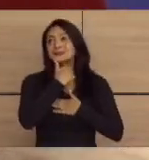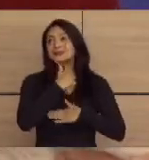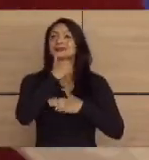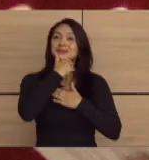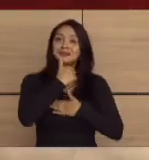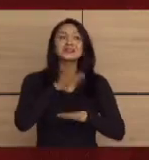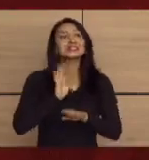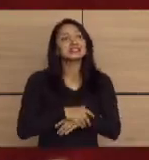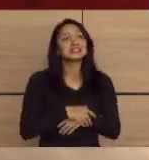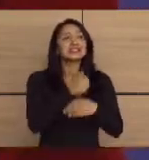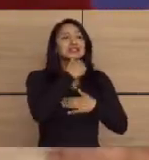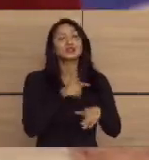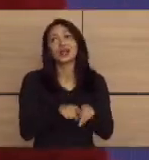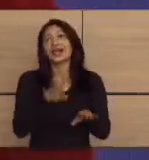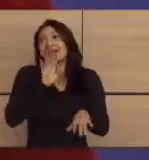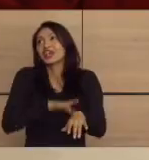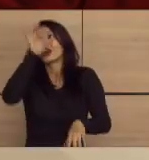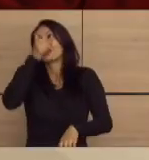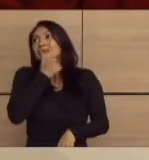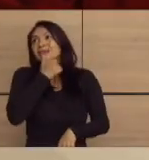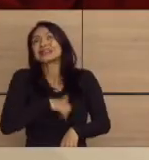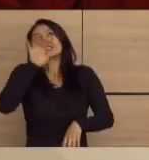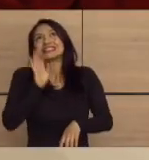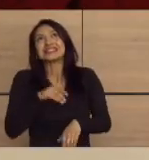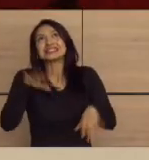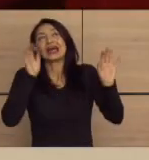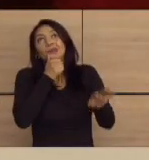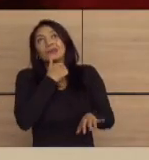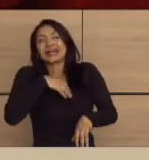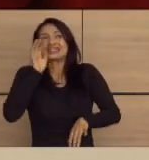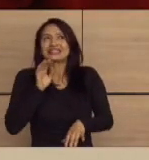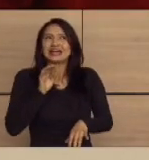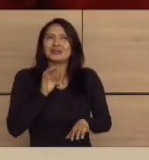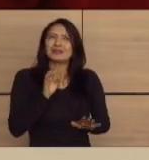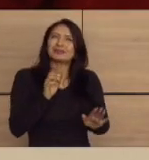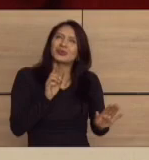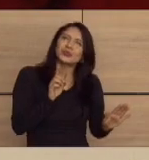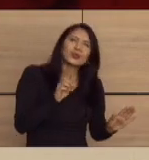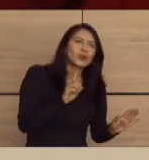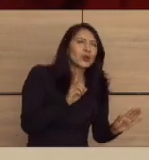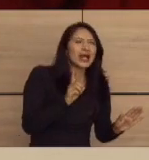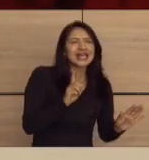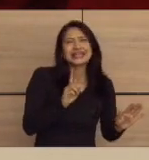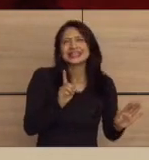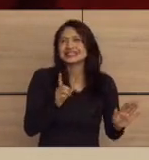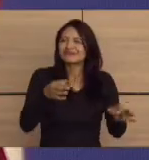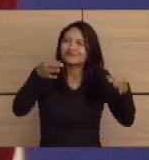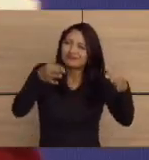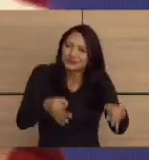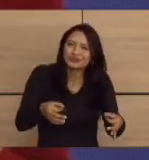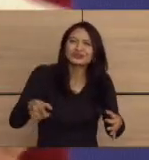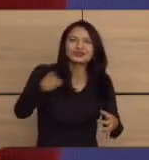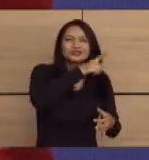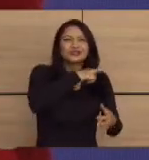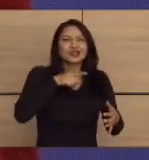mí tolerar es como me aguanto a este, ¿ya? Y eso no es lo que tenemos que hacer, que es eso de